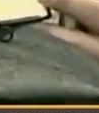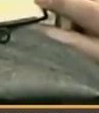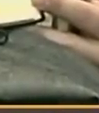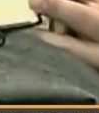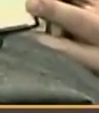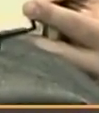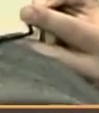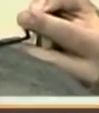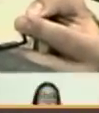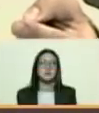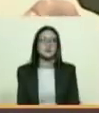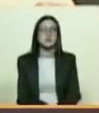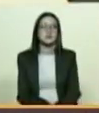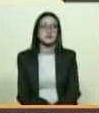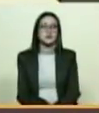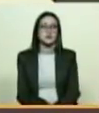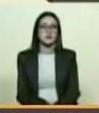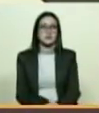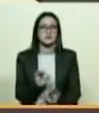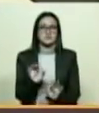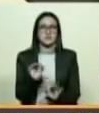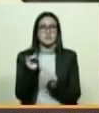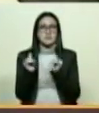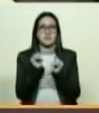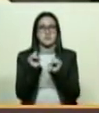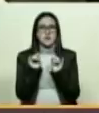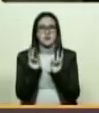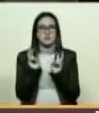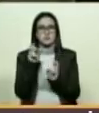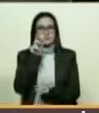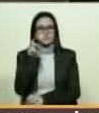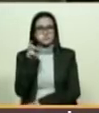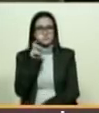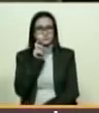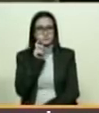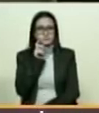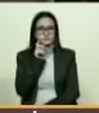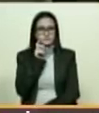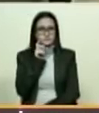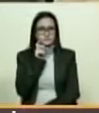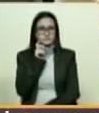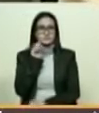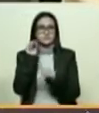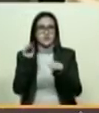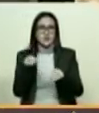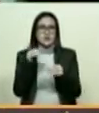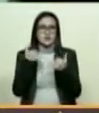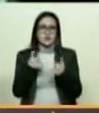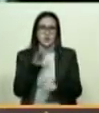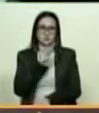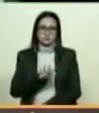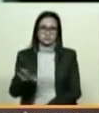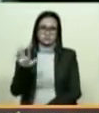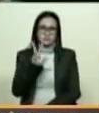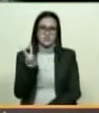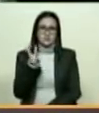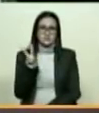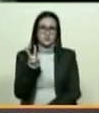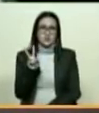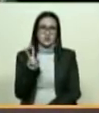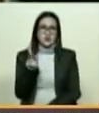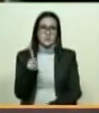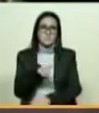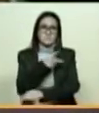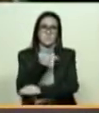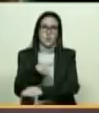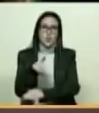de ese nuevo hijo de todas y de todos, como alguna vez llamaría así a los hijos e hijas venezolanas el gran poeta